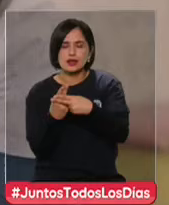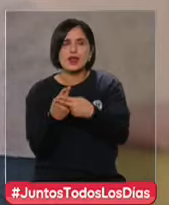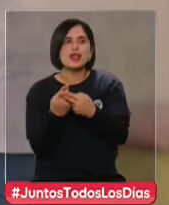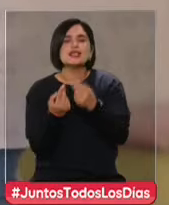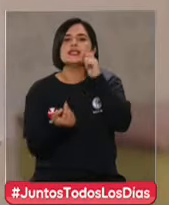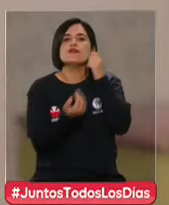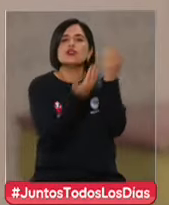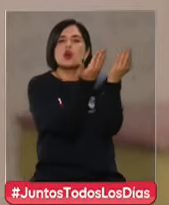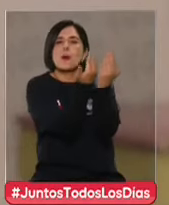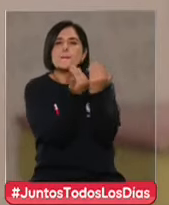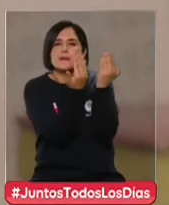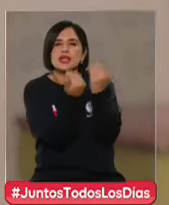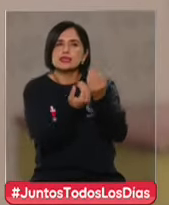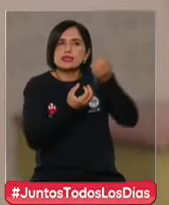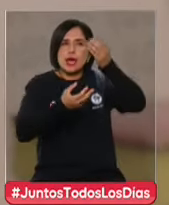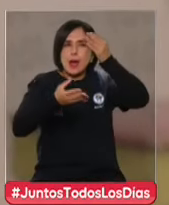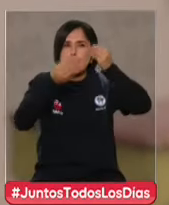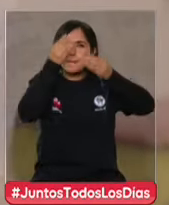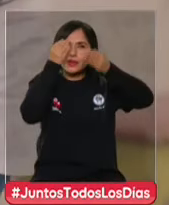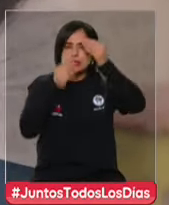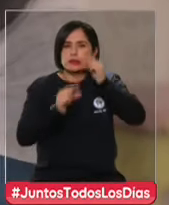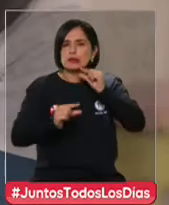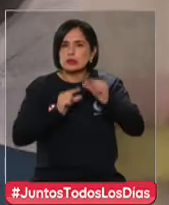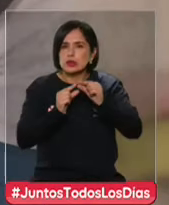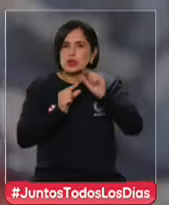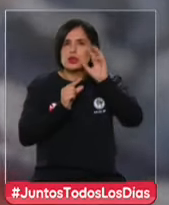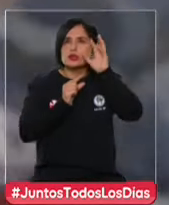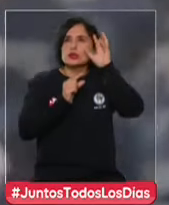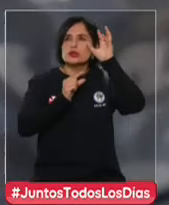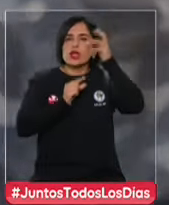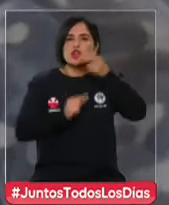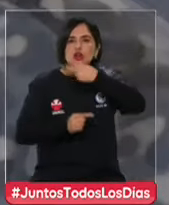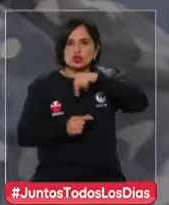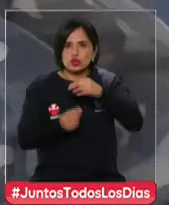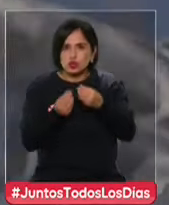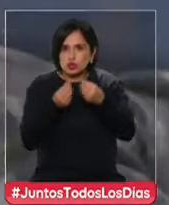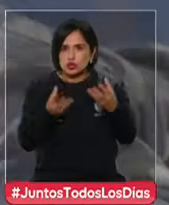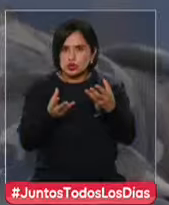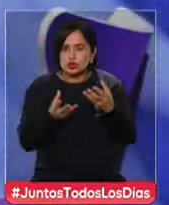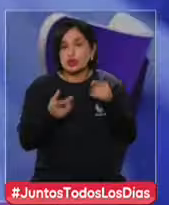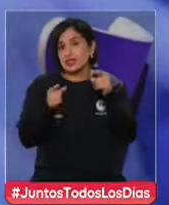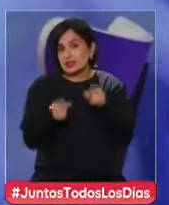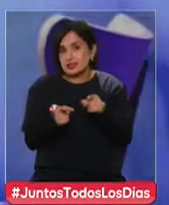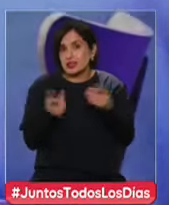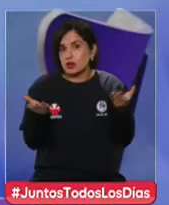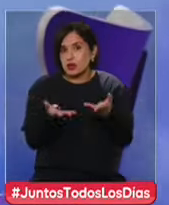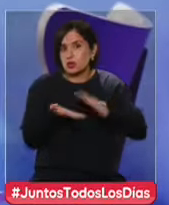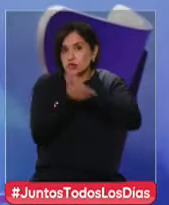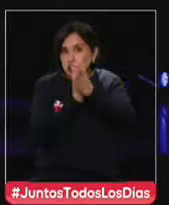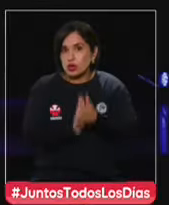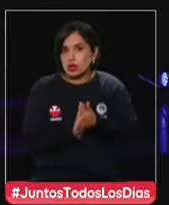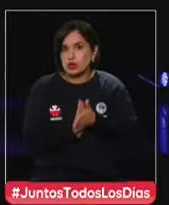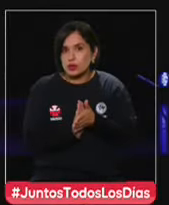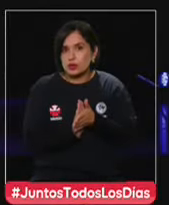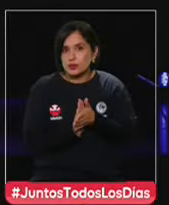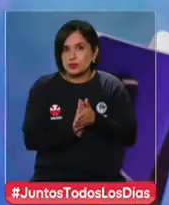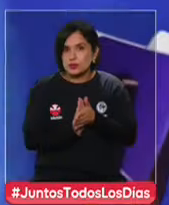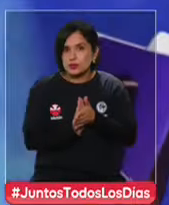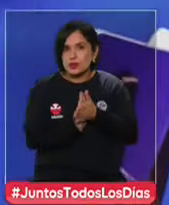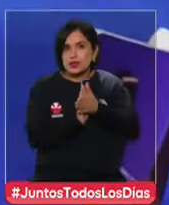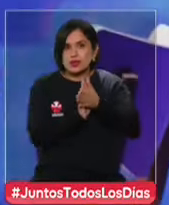esperanza. Fue ir aprendiendo poco a poco a madurar nosotros mucho. Y así fue como todo esto fue buscando una